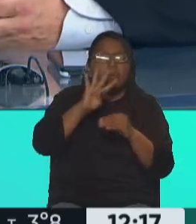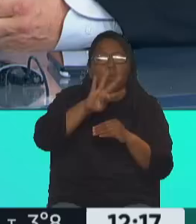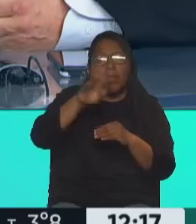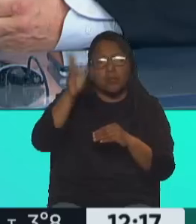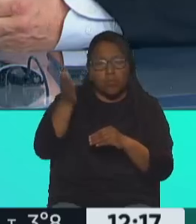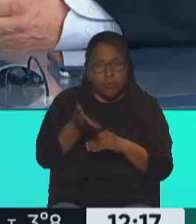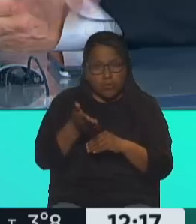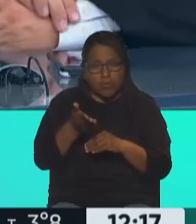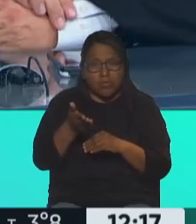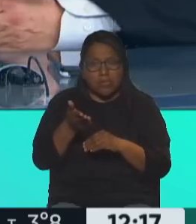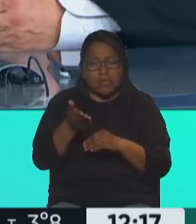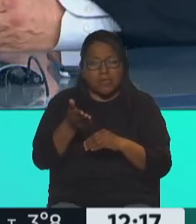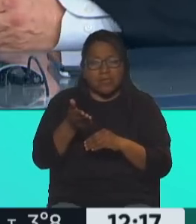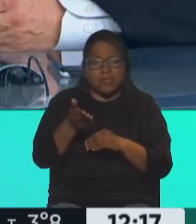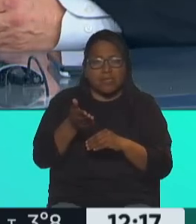cercano al que se había